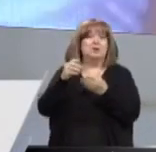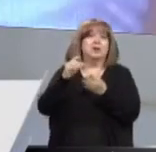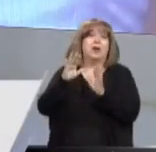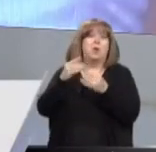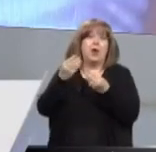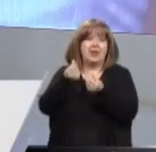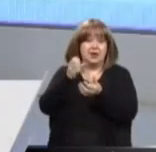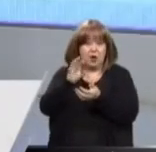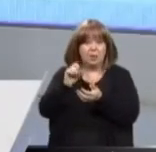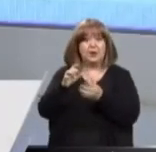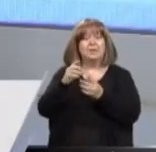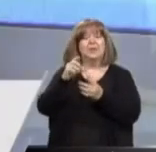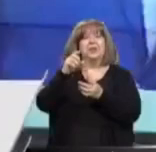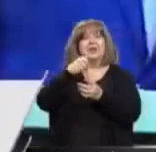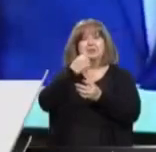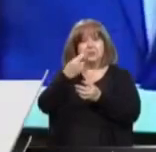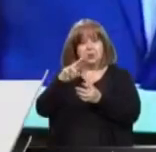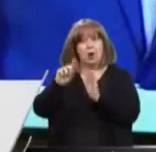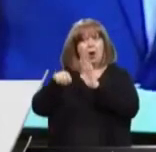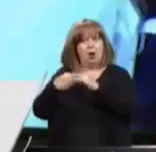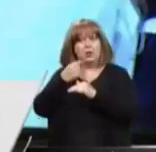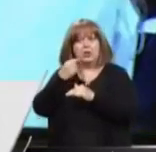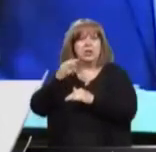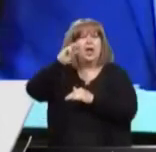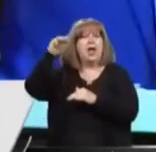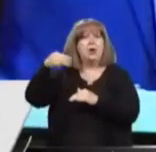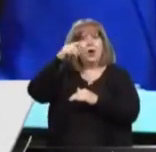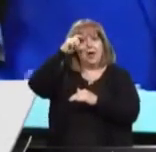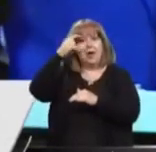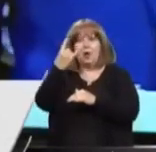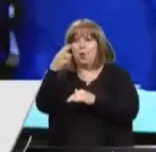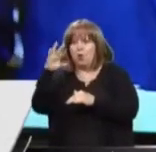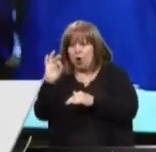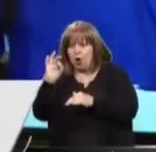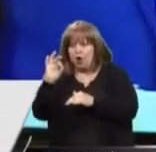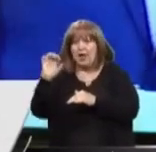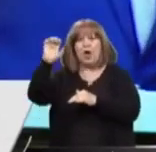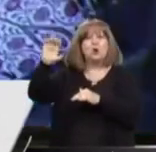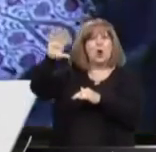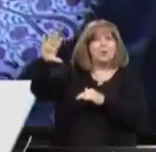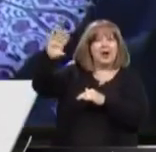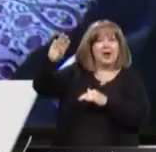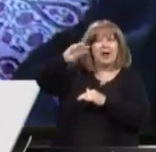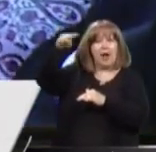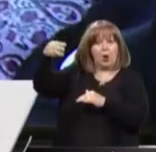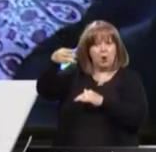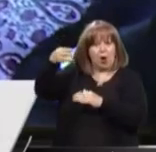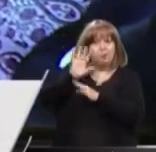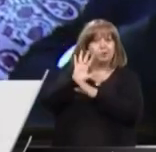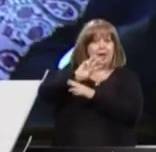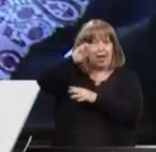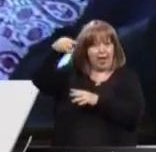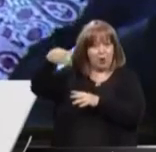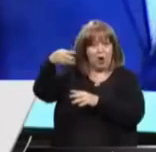vieron como referencia el euro, que es la moneda de la Comunidad Económica Europea, con las distancias que salvan. ¿Por qué? Porque es una moneda muy estable, muy sólida, en